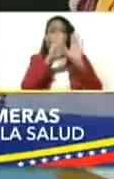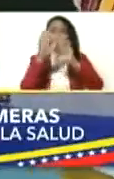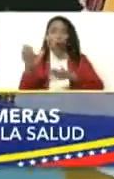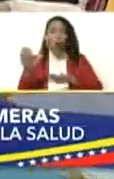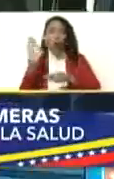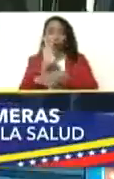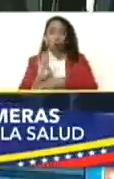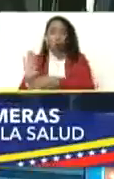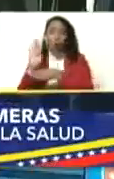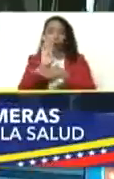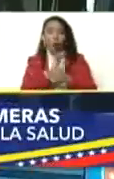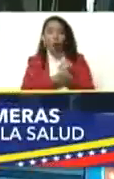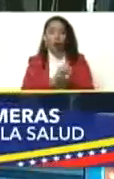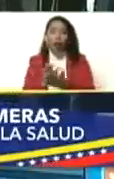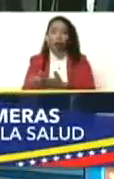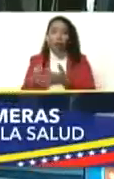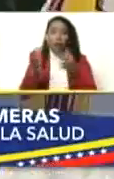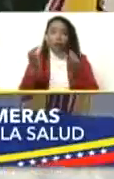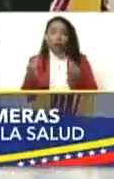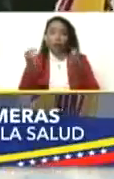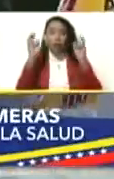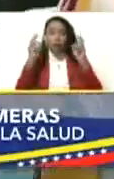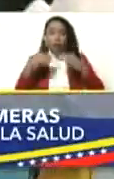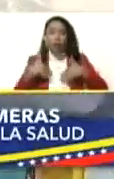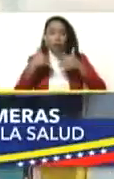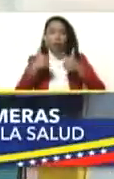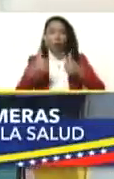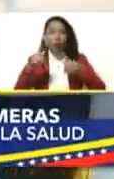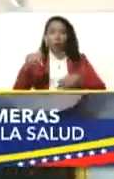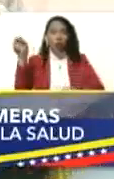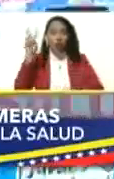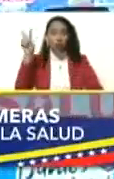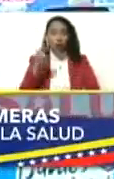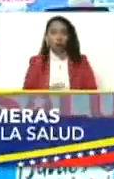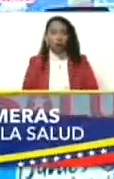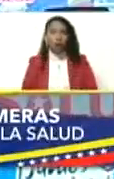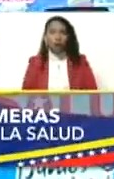total, gratuita y de calidad en el área de la salud.